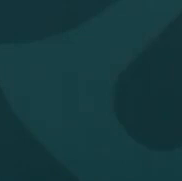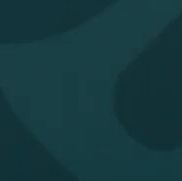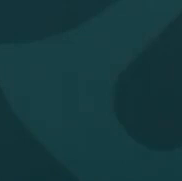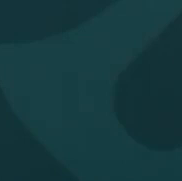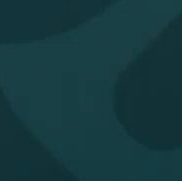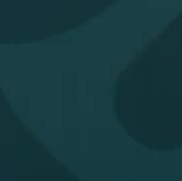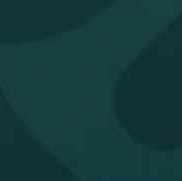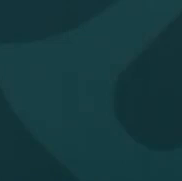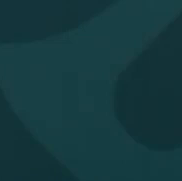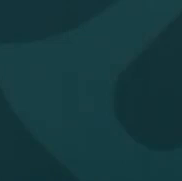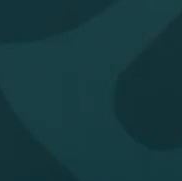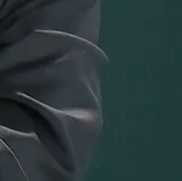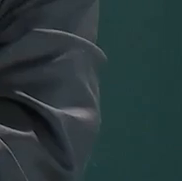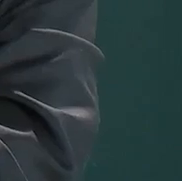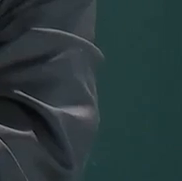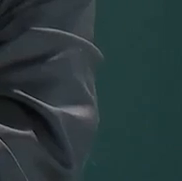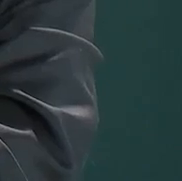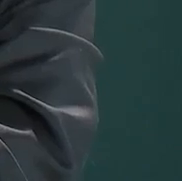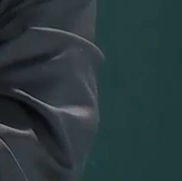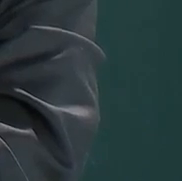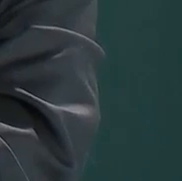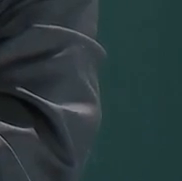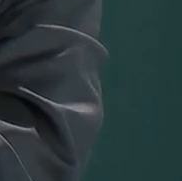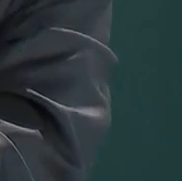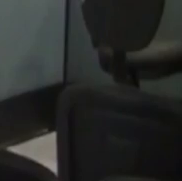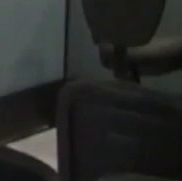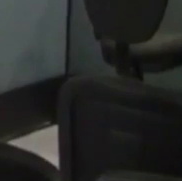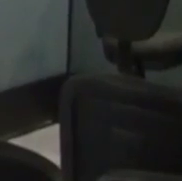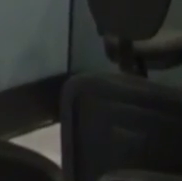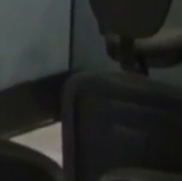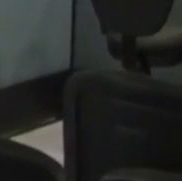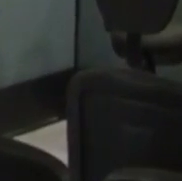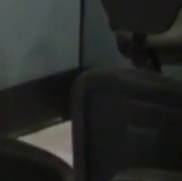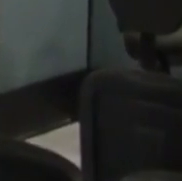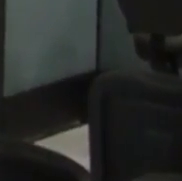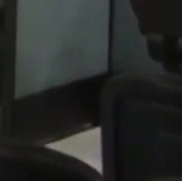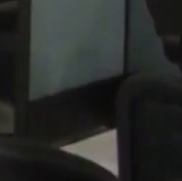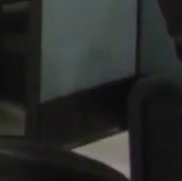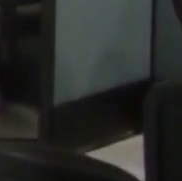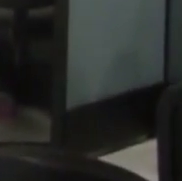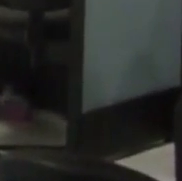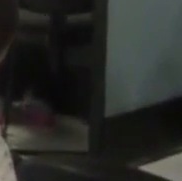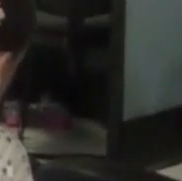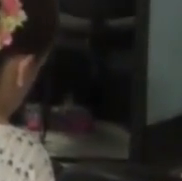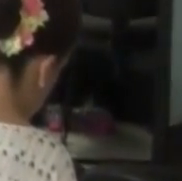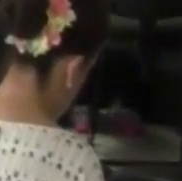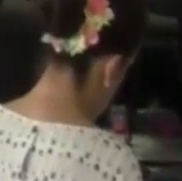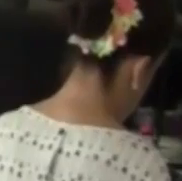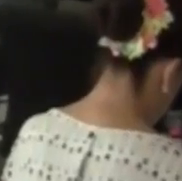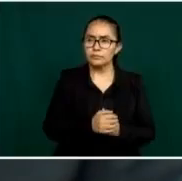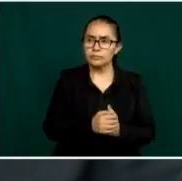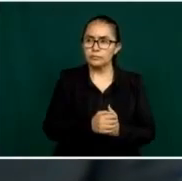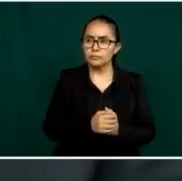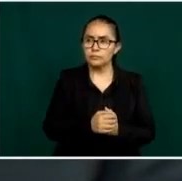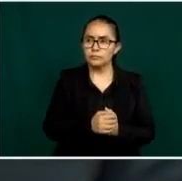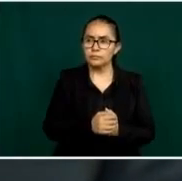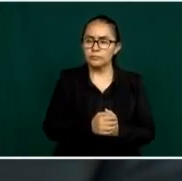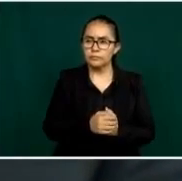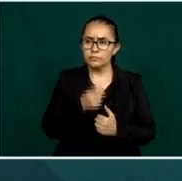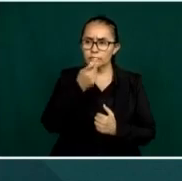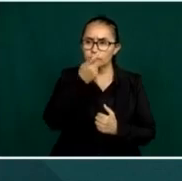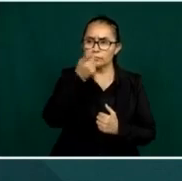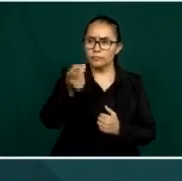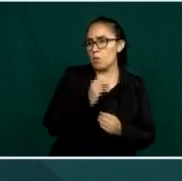esta propuesta y asegura que no habrá ni un solo desalojo en el tiempo de su administración. Les doy una